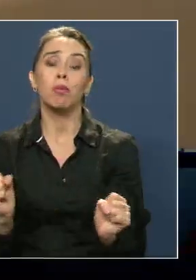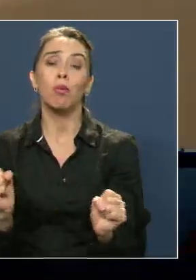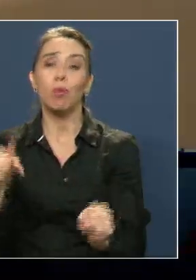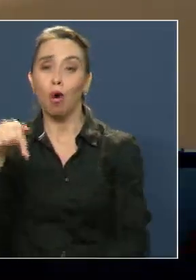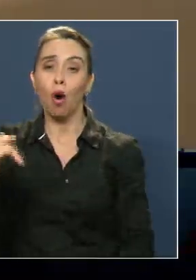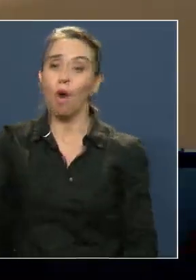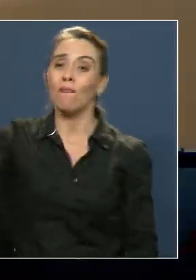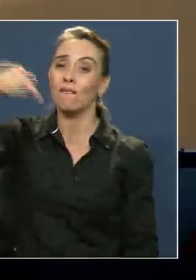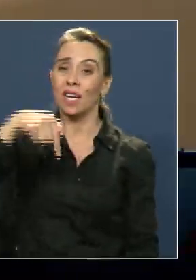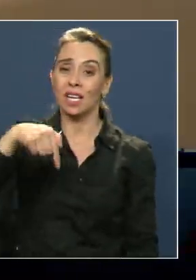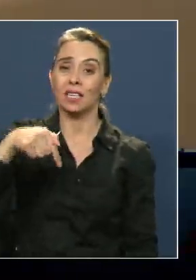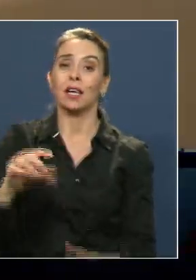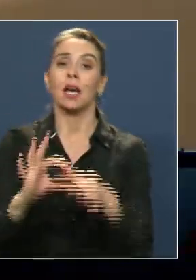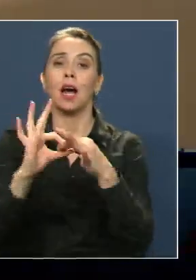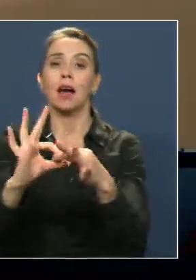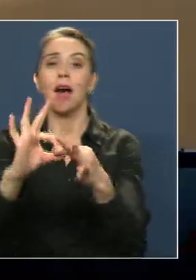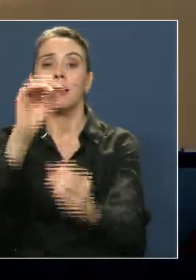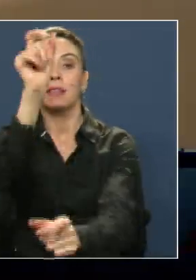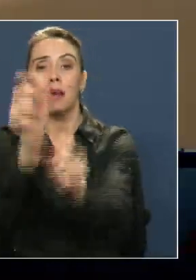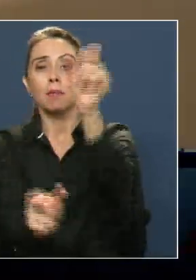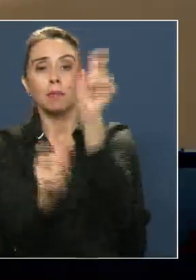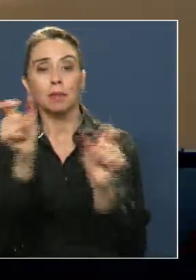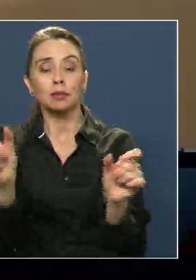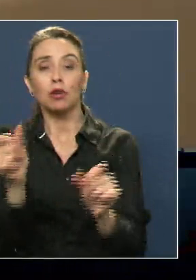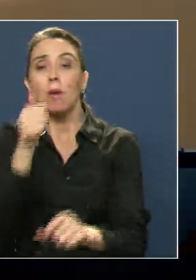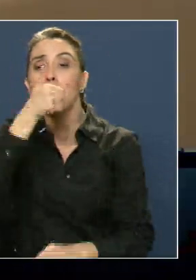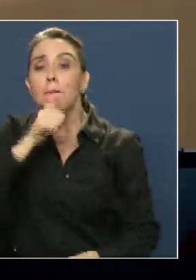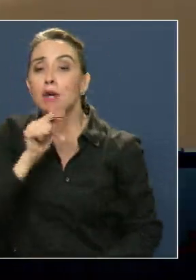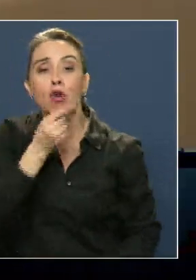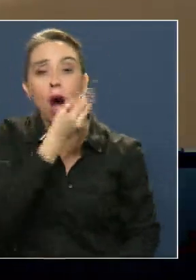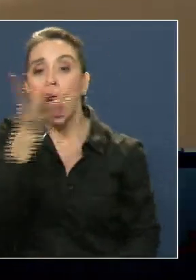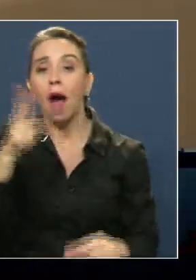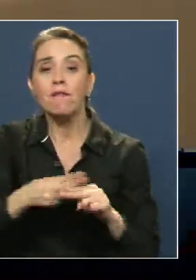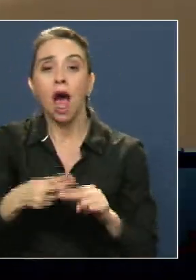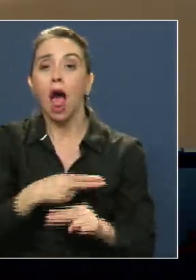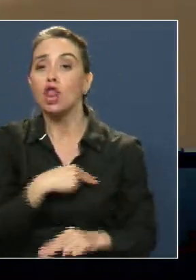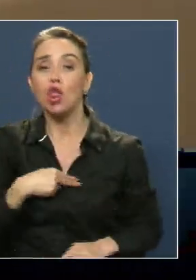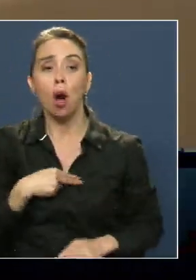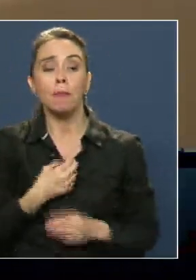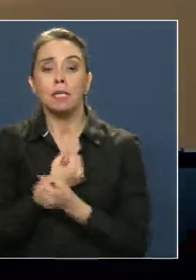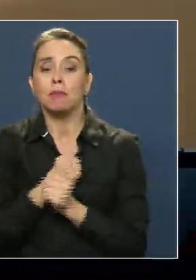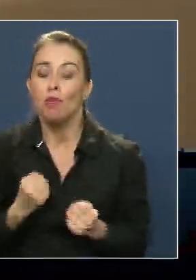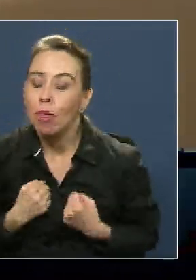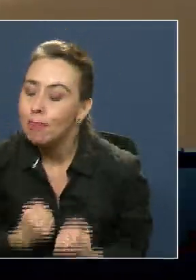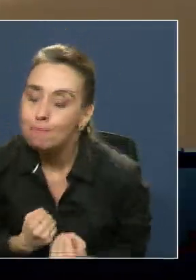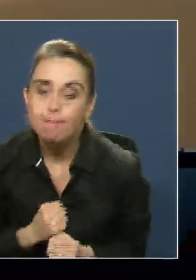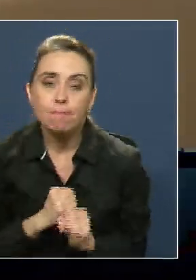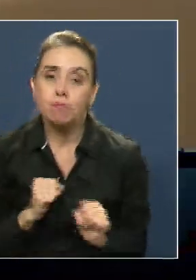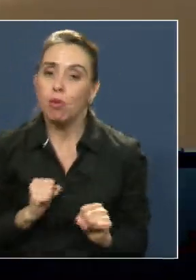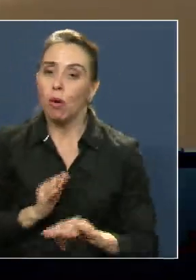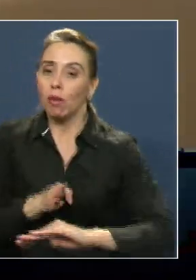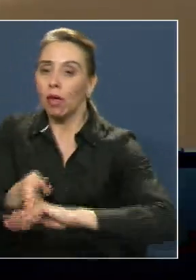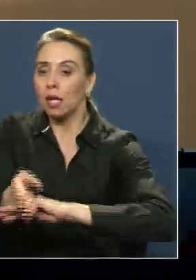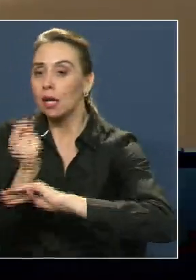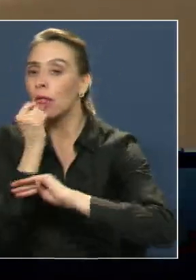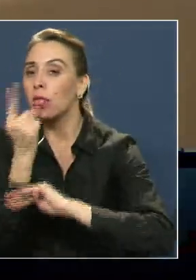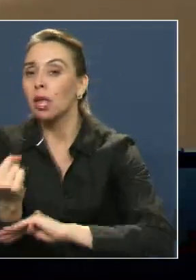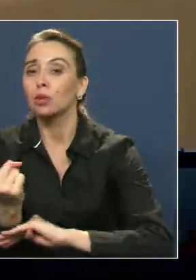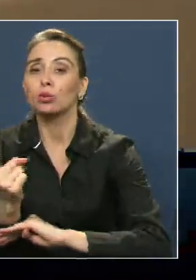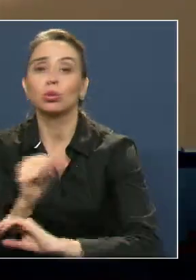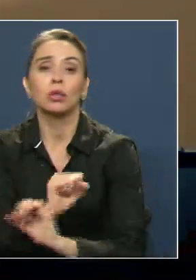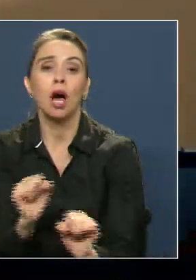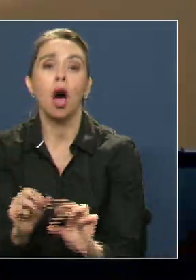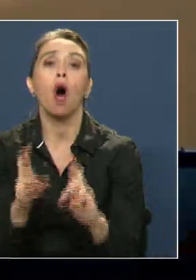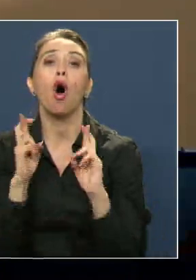hoy y especialmente a aquellos que en el anonimato no se han atrevido, no han podido denunciar, porque ojalá